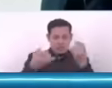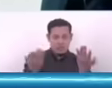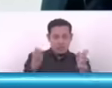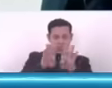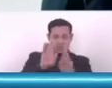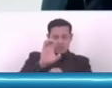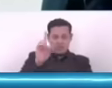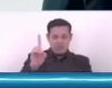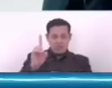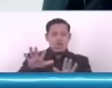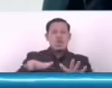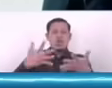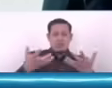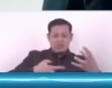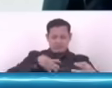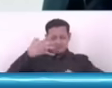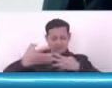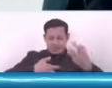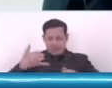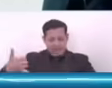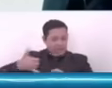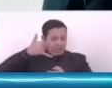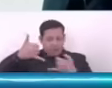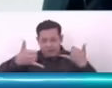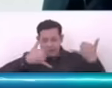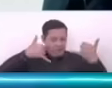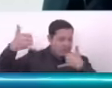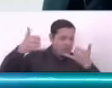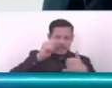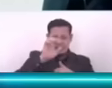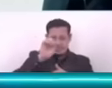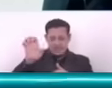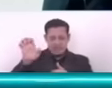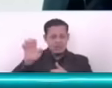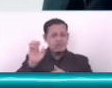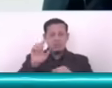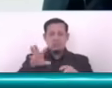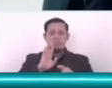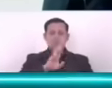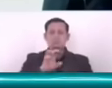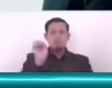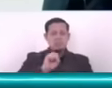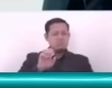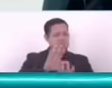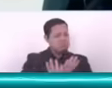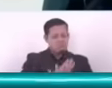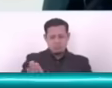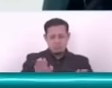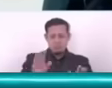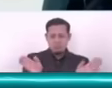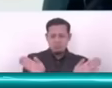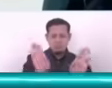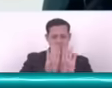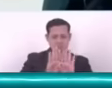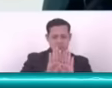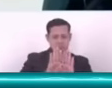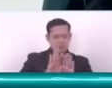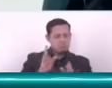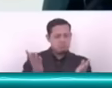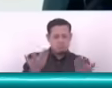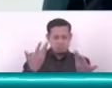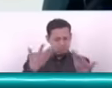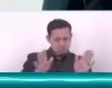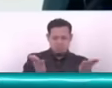no es posible y comienzan a hacer llamadas y tribunal y todo y nos dicen Sí ya lo Ya estuvo lo cancelaron